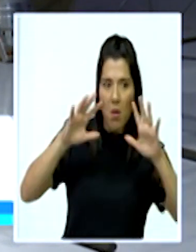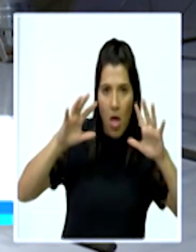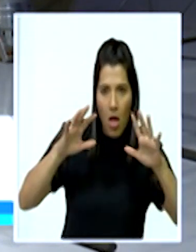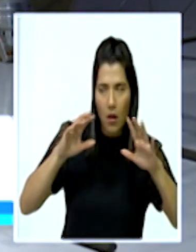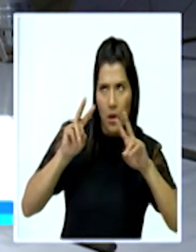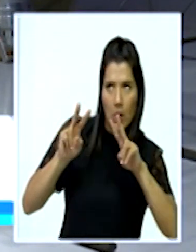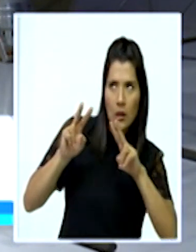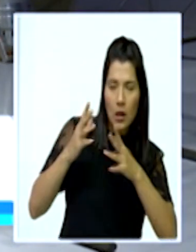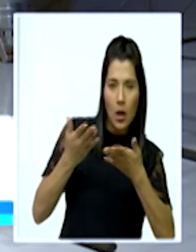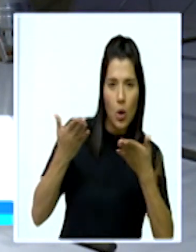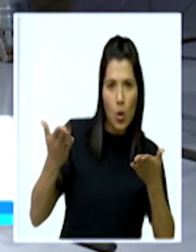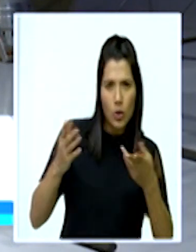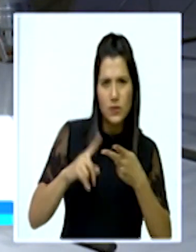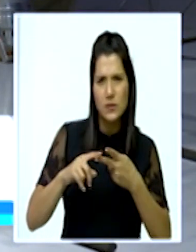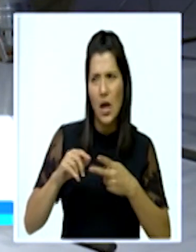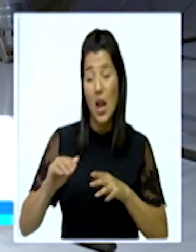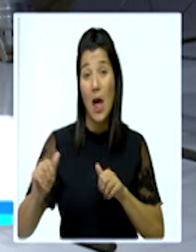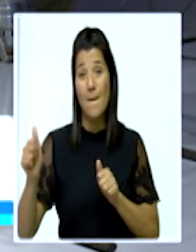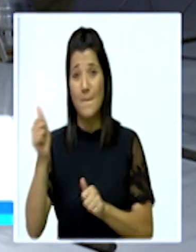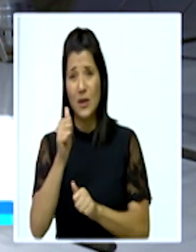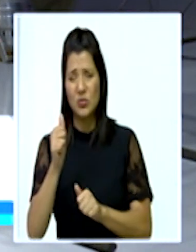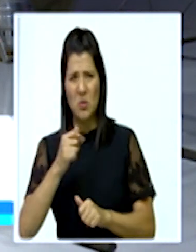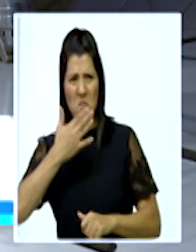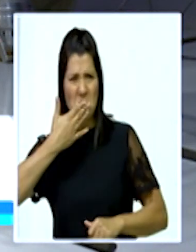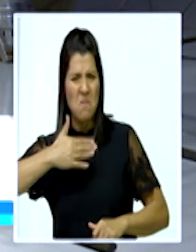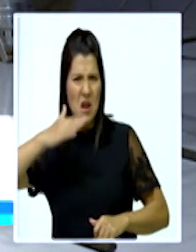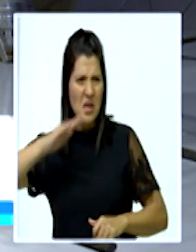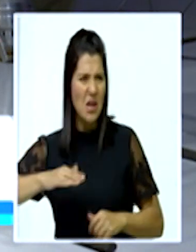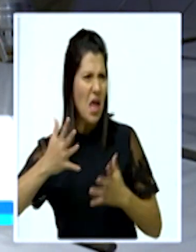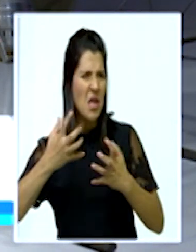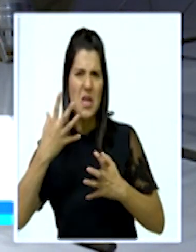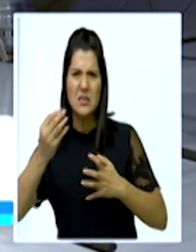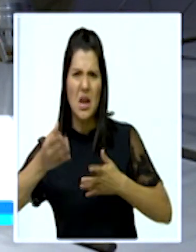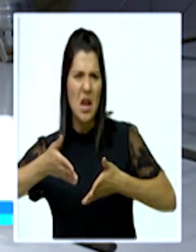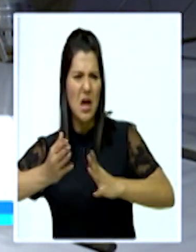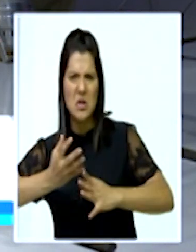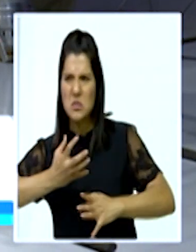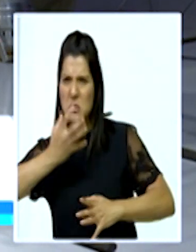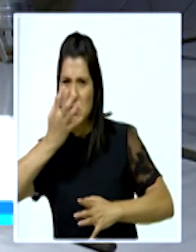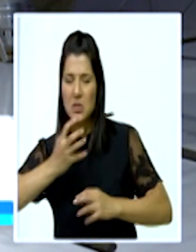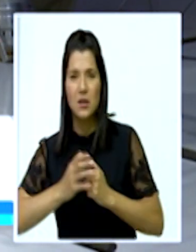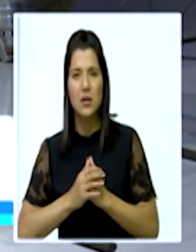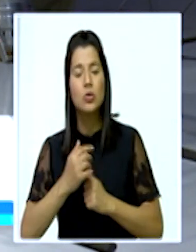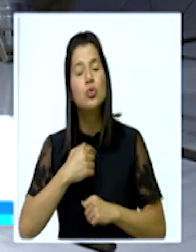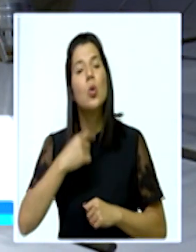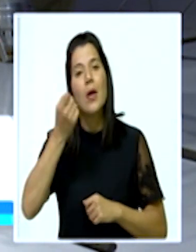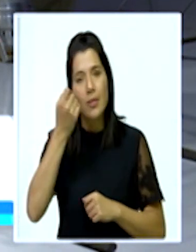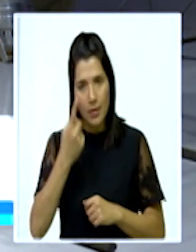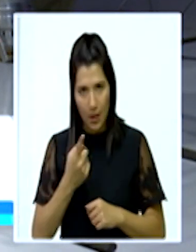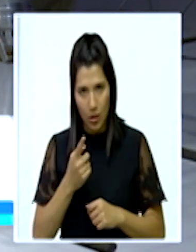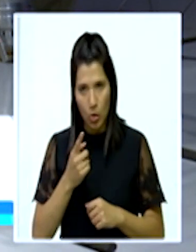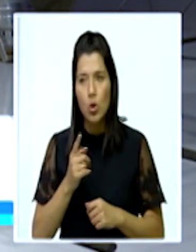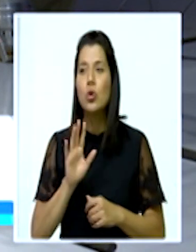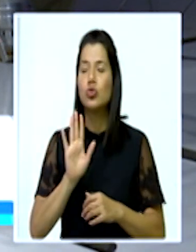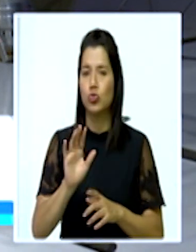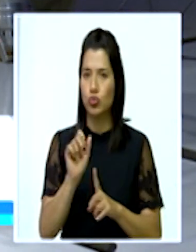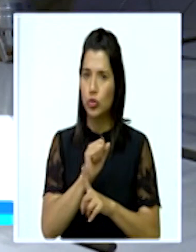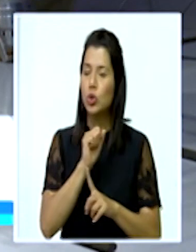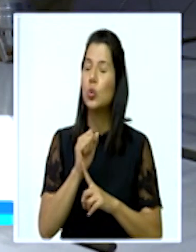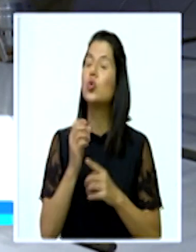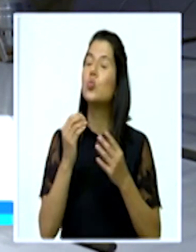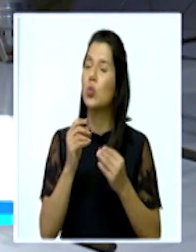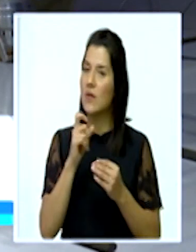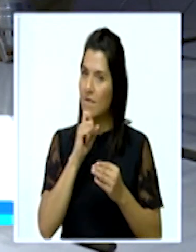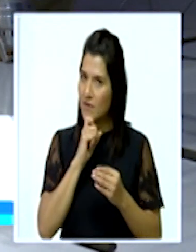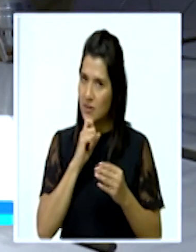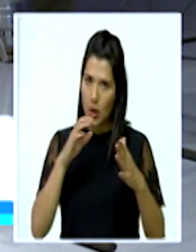Y la grande se ha puesto malcriada, quiere andar en la calle, está como enojada. Yo entiendo que lo que pasaron fue una situación, todavía